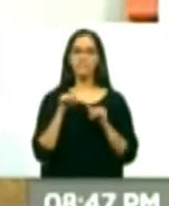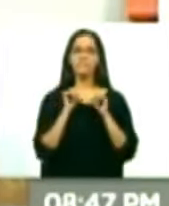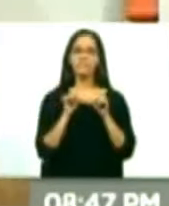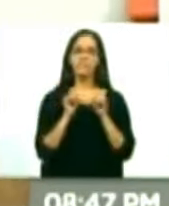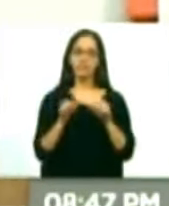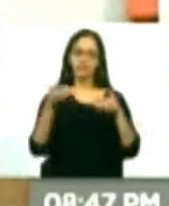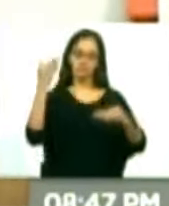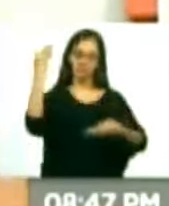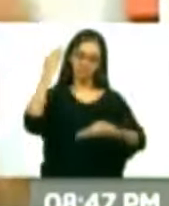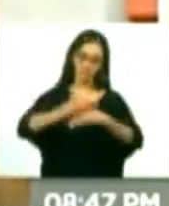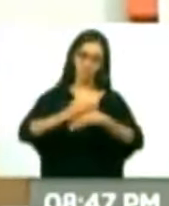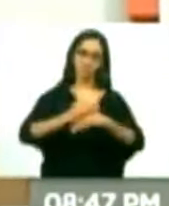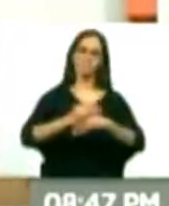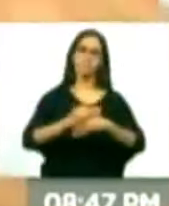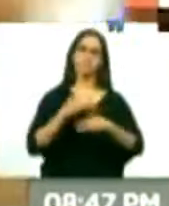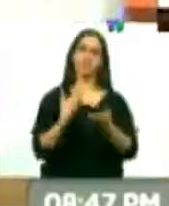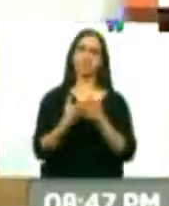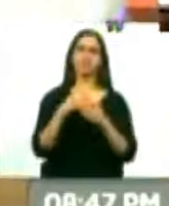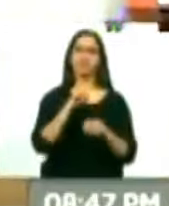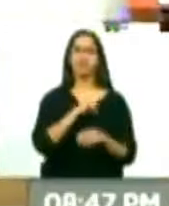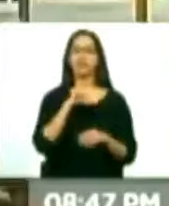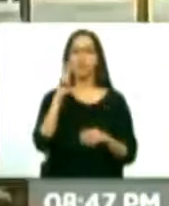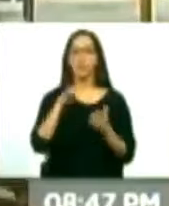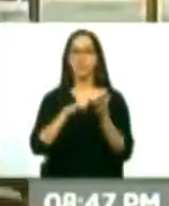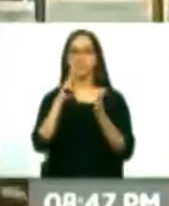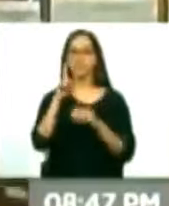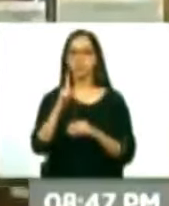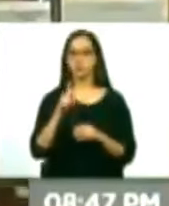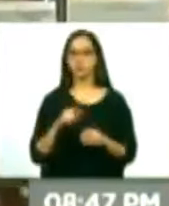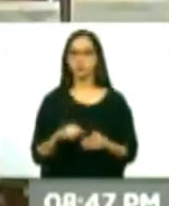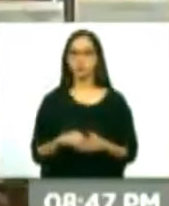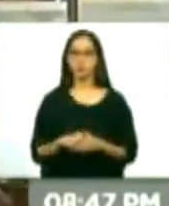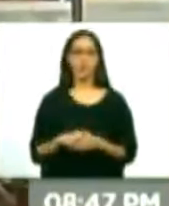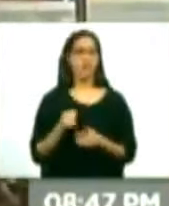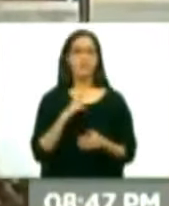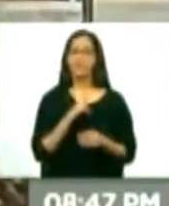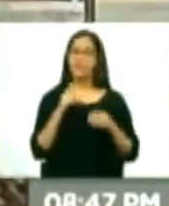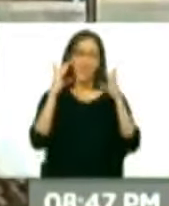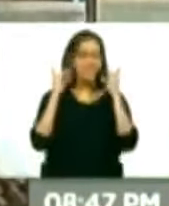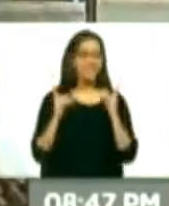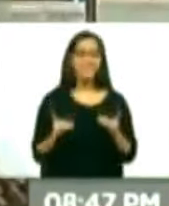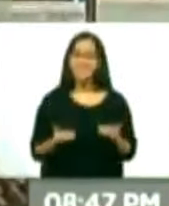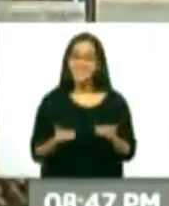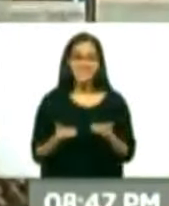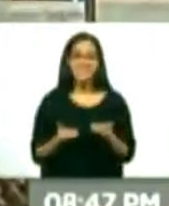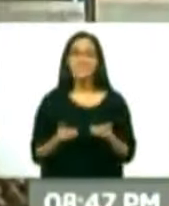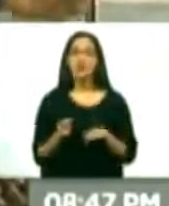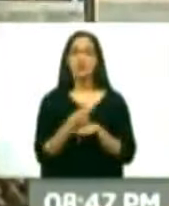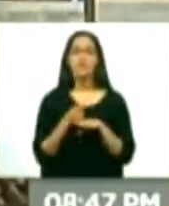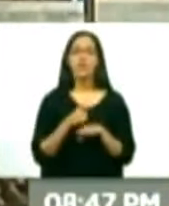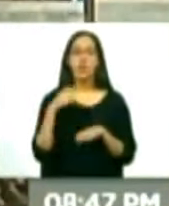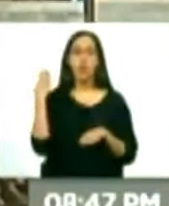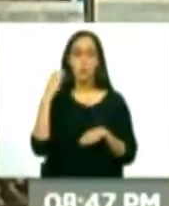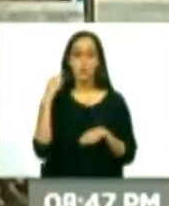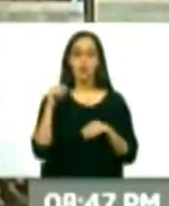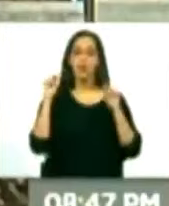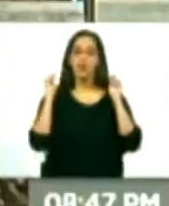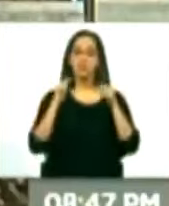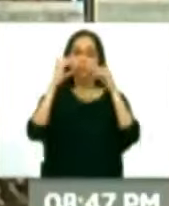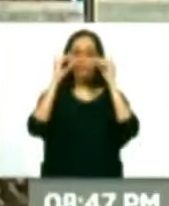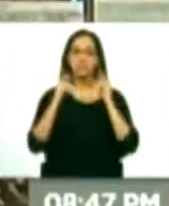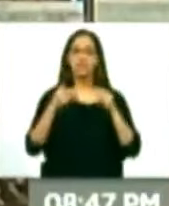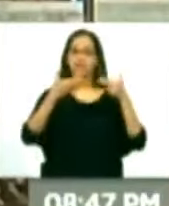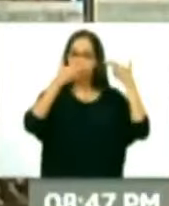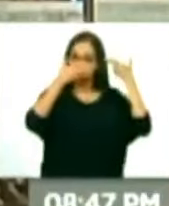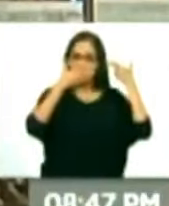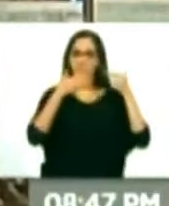del 2021. Dice Colombia. Eso no lo decía el gobierno colombiano, eso lo decían los paramilitares del gobierno colombiano. Mejor